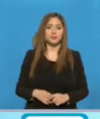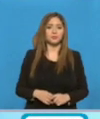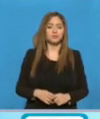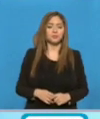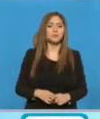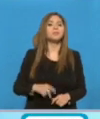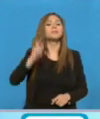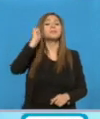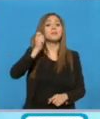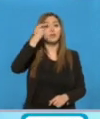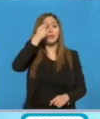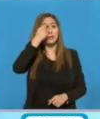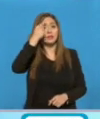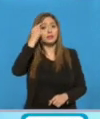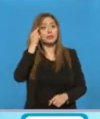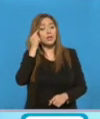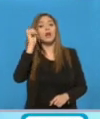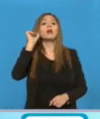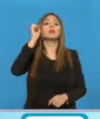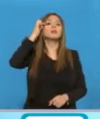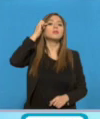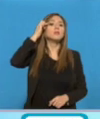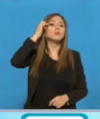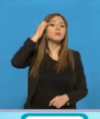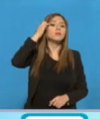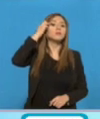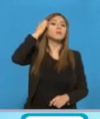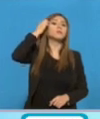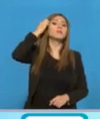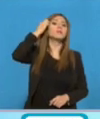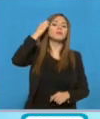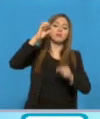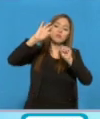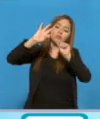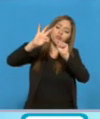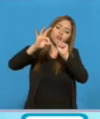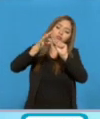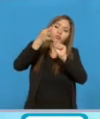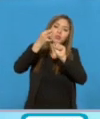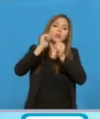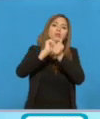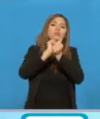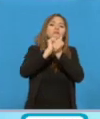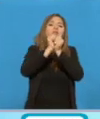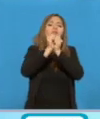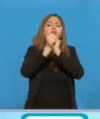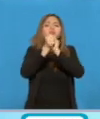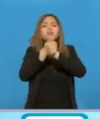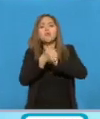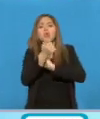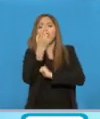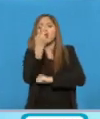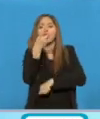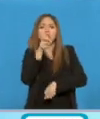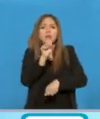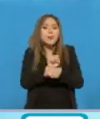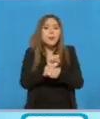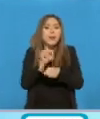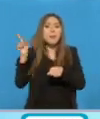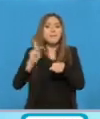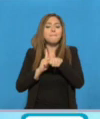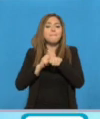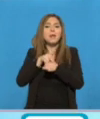el ángulo de la ceja, lo jalamos, se da un punto y conforme va pasando el tiempo, aproximadamente 2 semanas, esa piel se